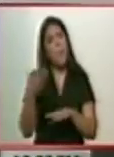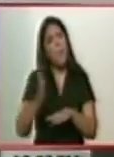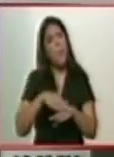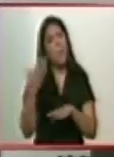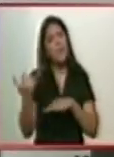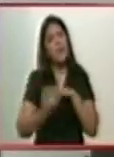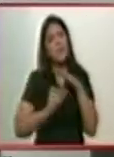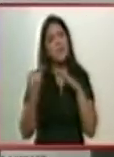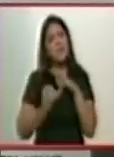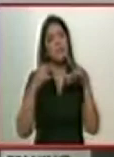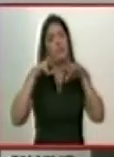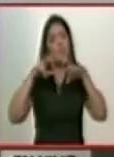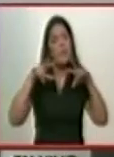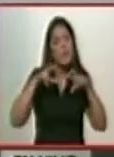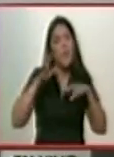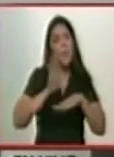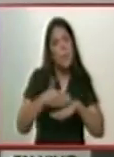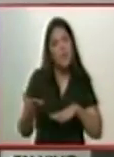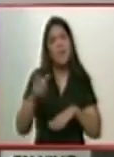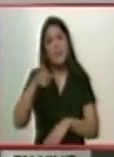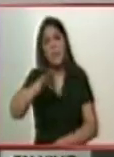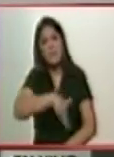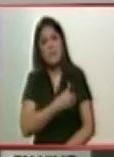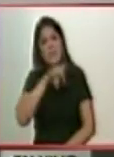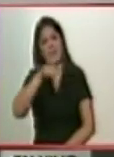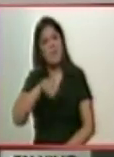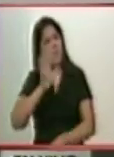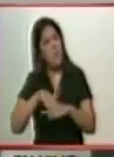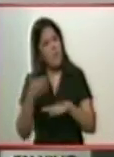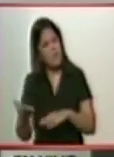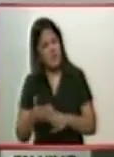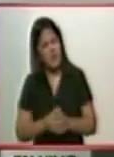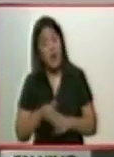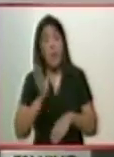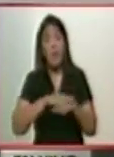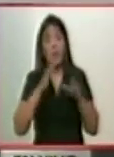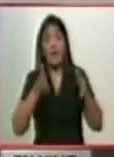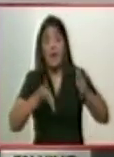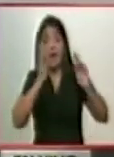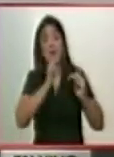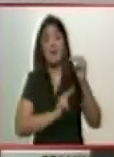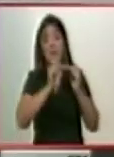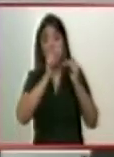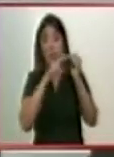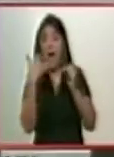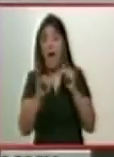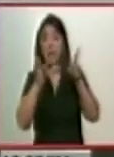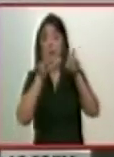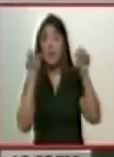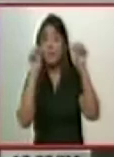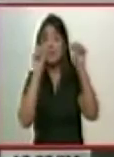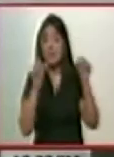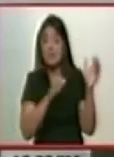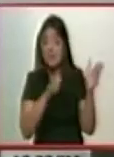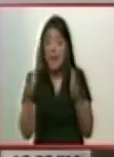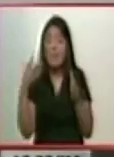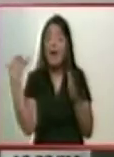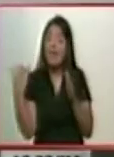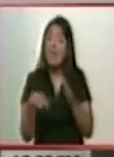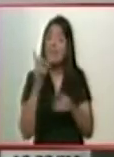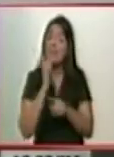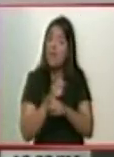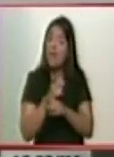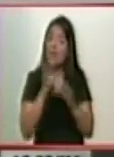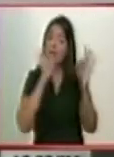institutos de investigación porque están las universidades acá porque parte de la arquitectura que tiene que tener nuestro nuevo sistema de conocimientos de lectura arquitectura